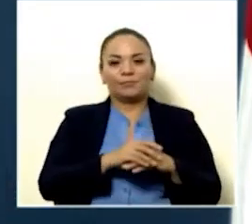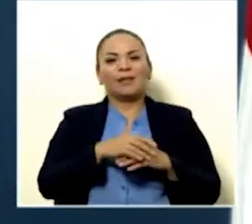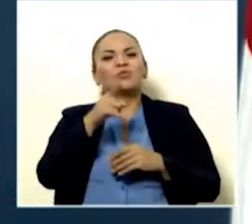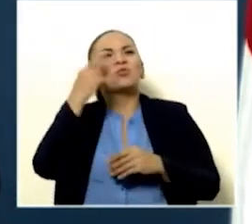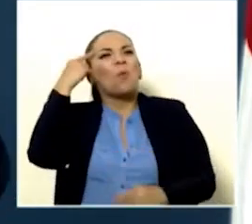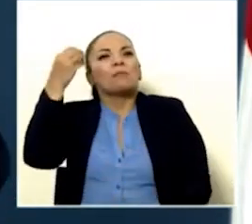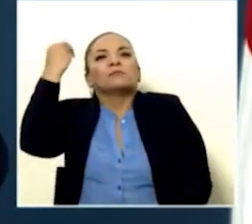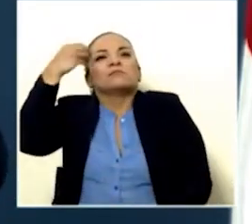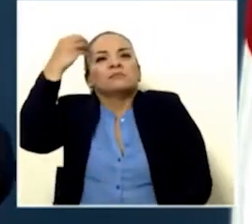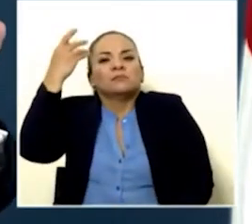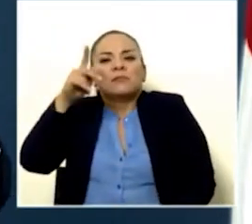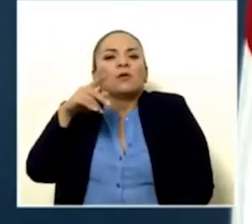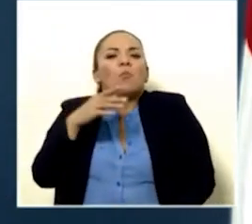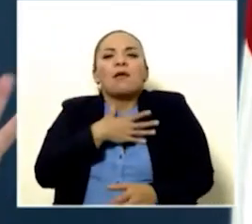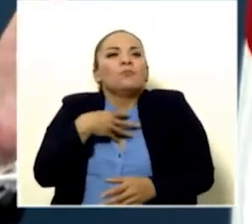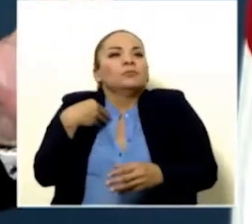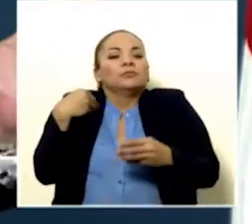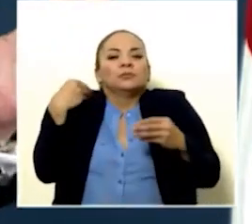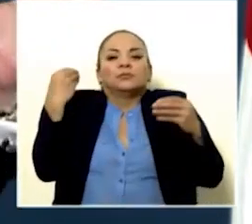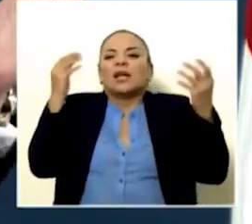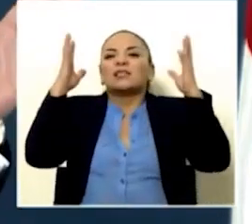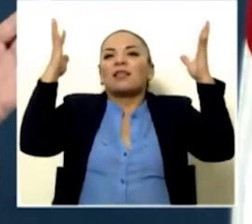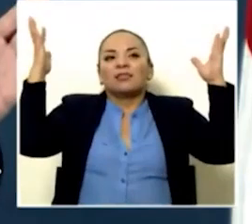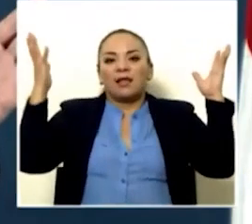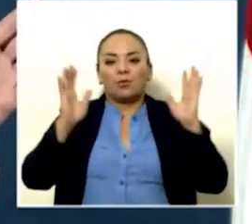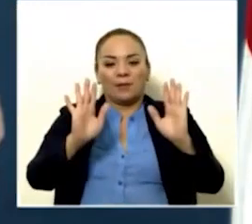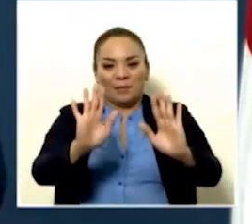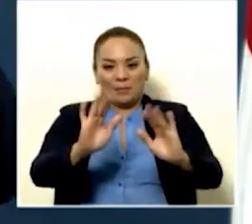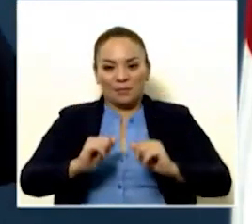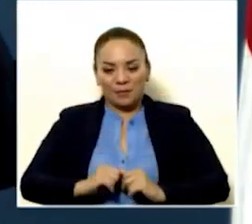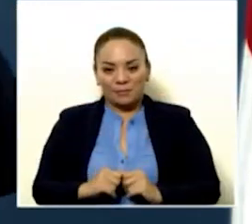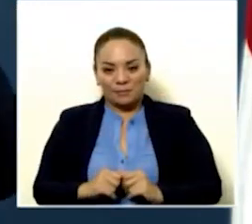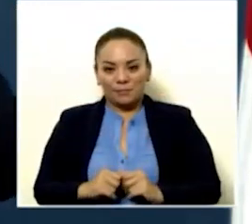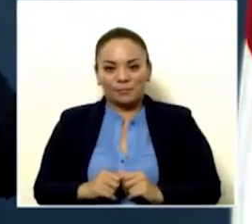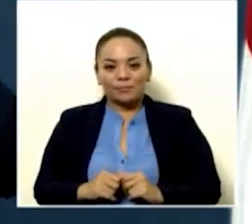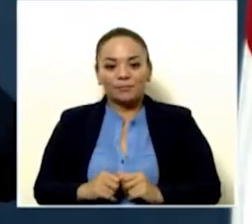paranoia, el escándalo. ¿Usted sabe qué es lo que estamos despidiendo?